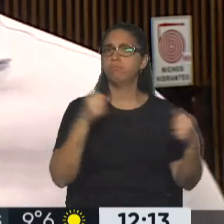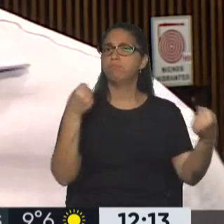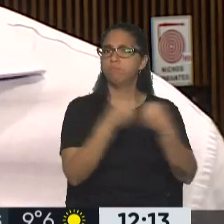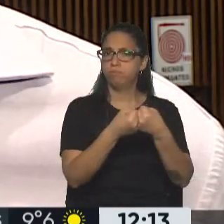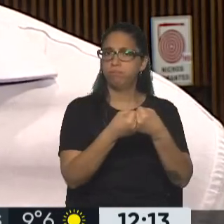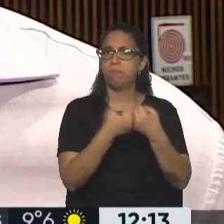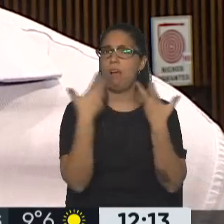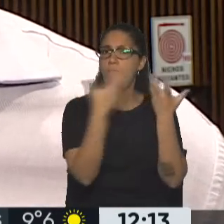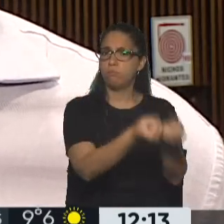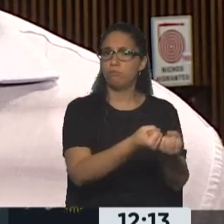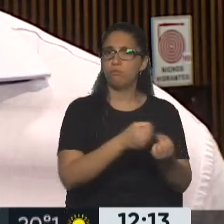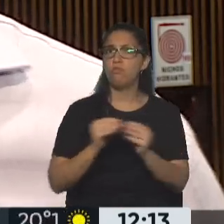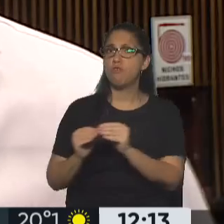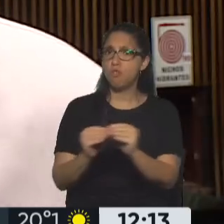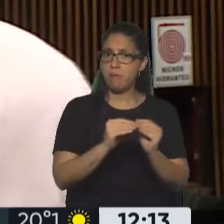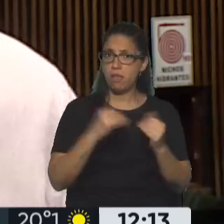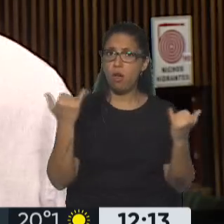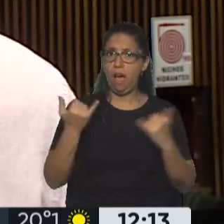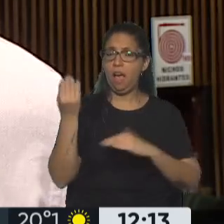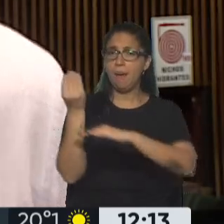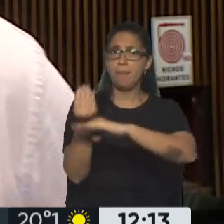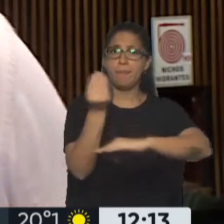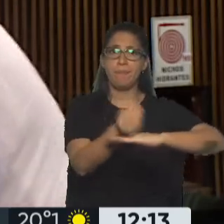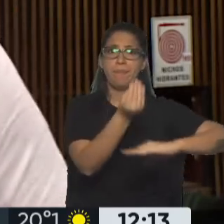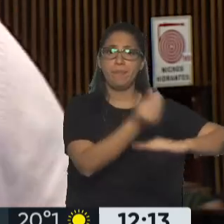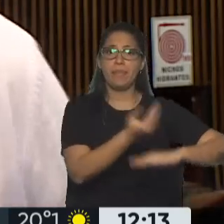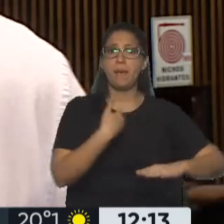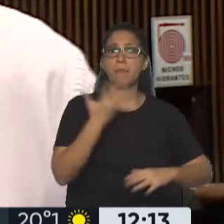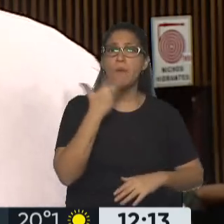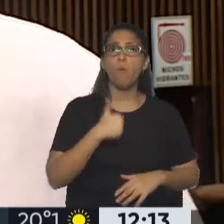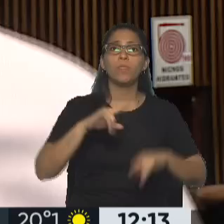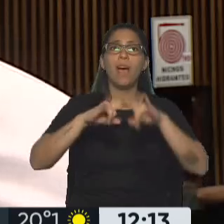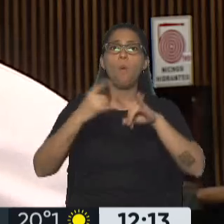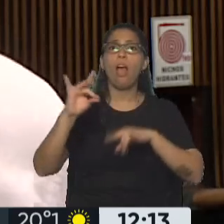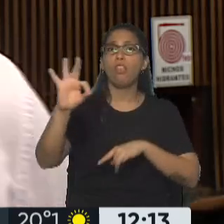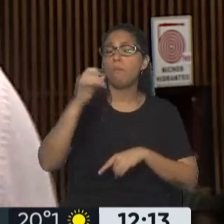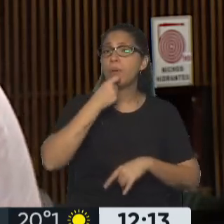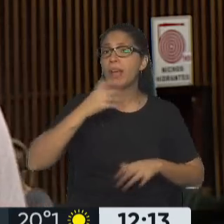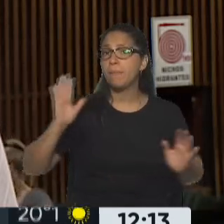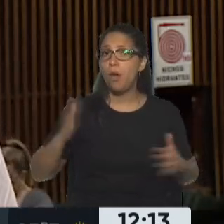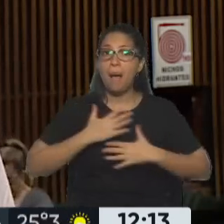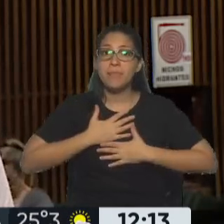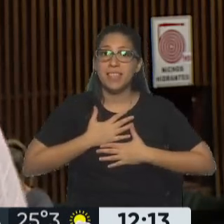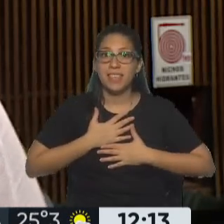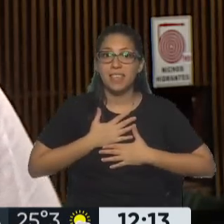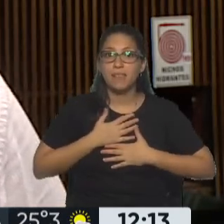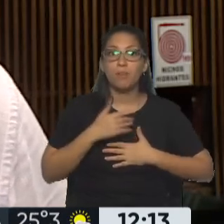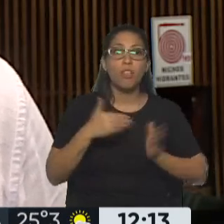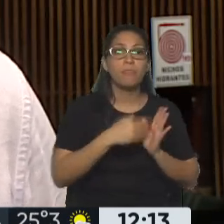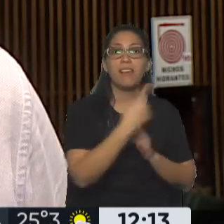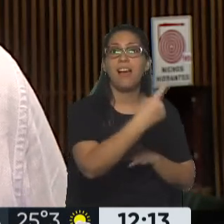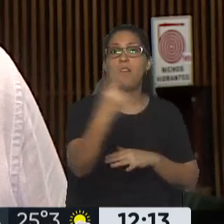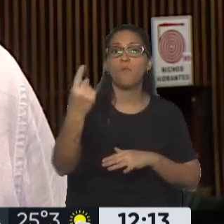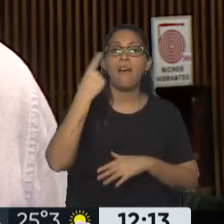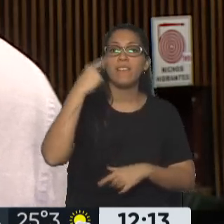de compañeras, compañeros que reúnen las aptitudes, que después es cuestión de gusto. A mí me gusta Guado, por ejemplo, pero